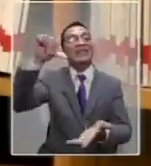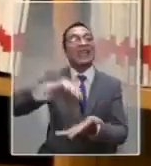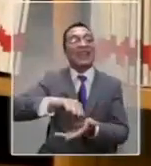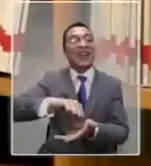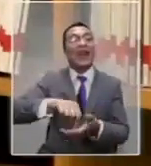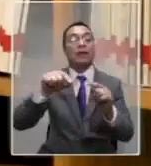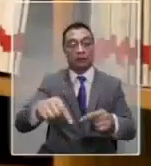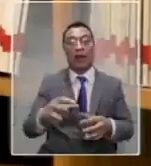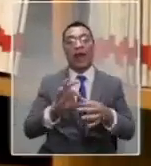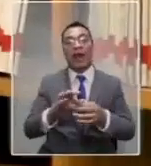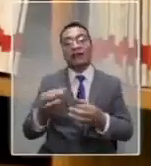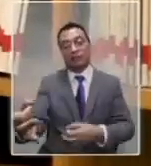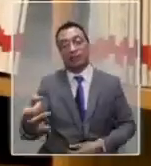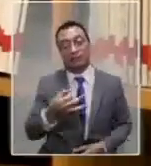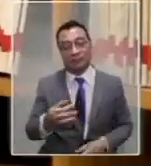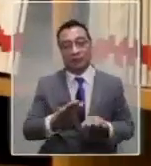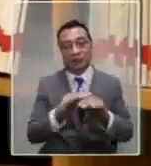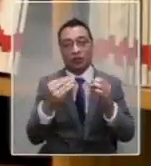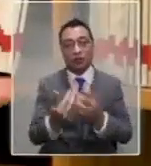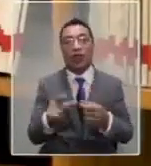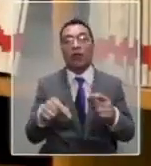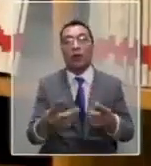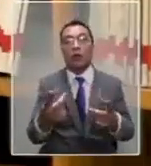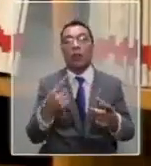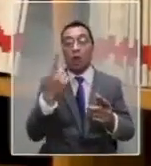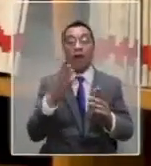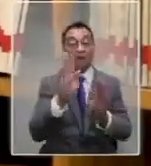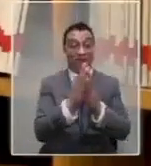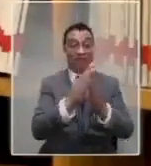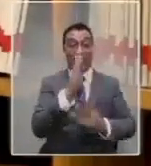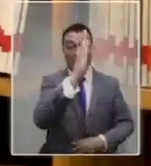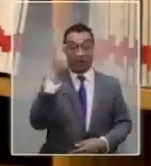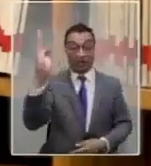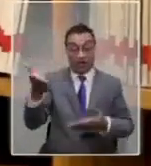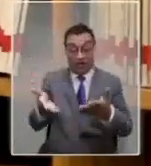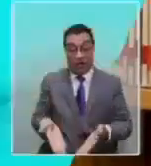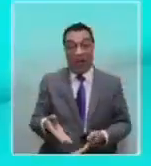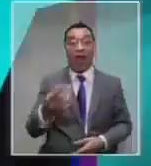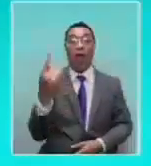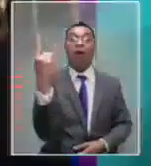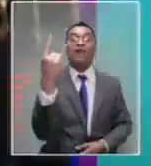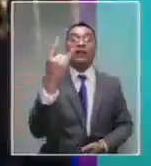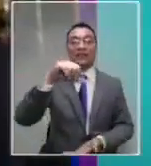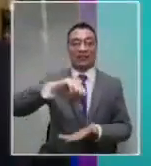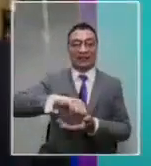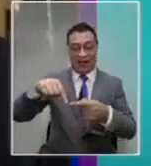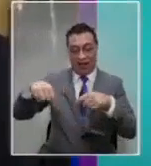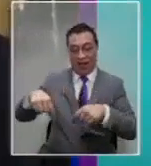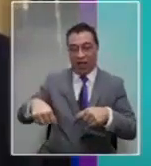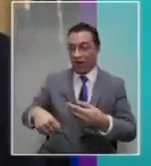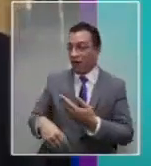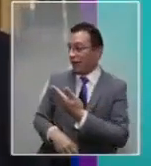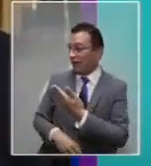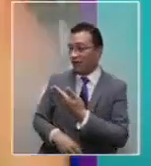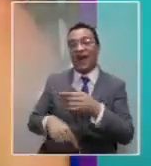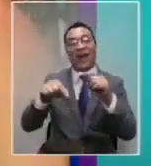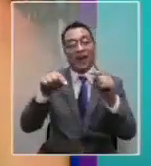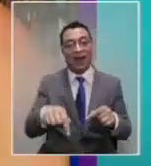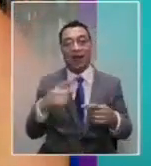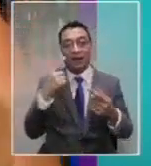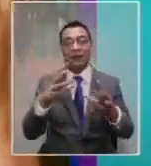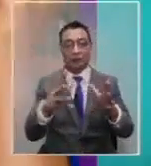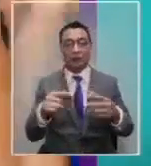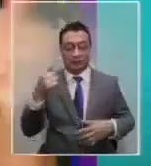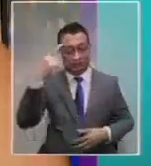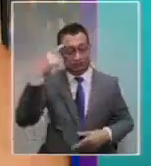así que agradecemos por este adelanto y además mencionar que estamos en una de las bibliotecas de la Universidad Central, por supuesto que es